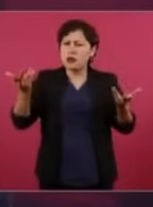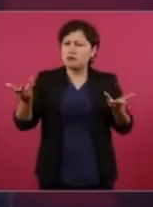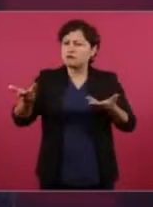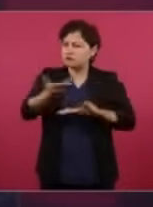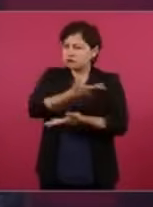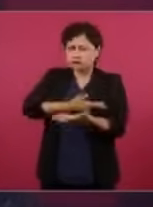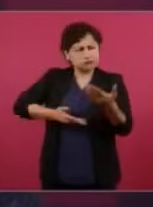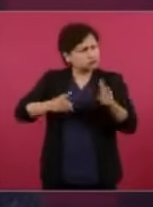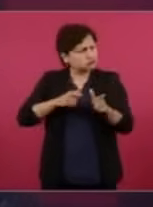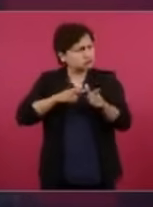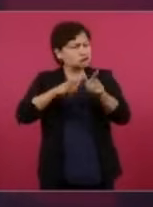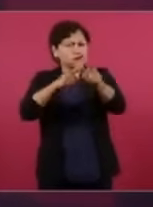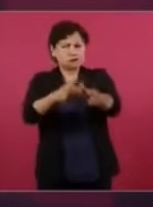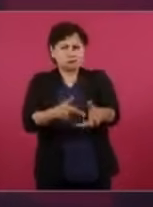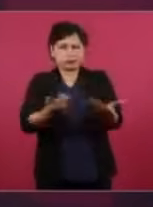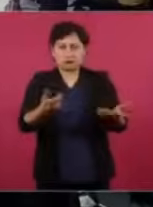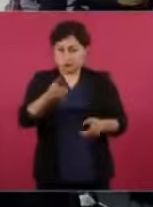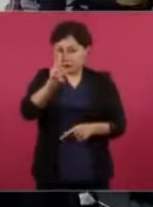que